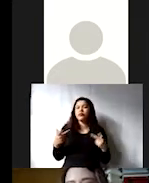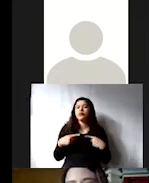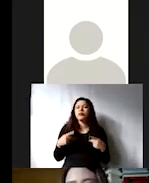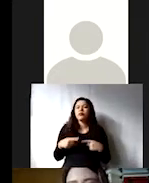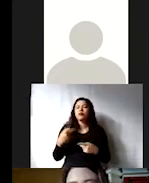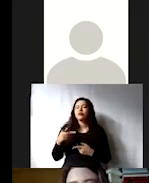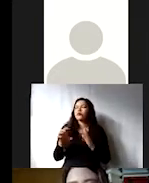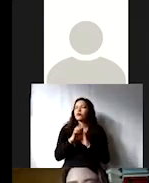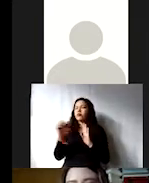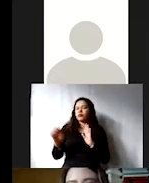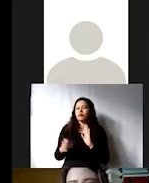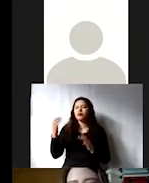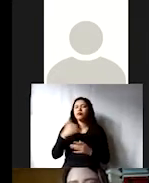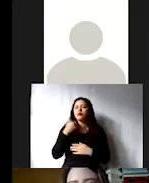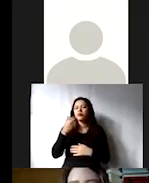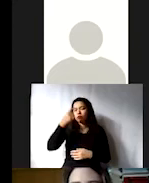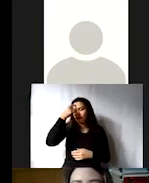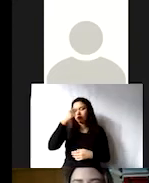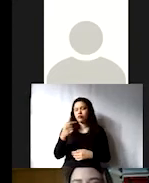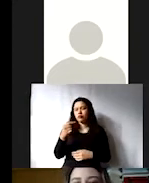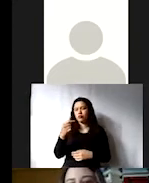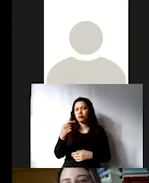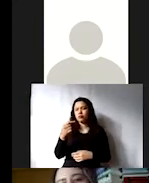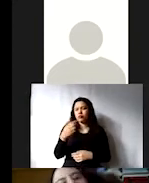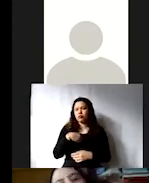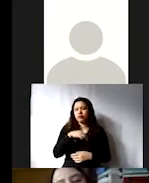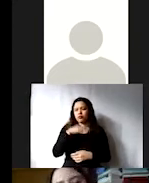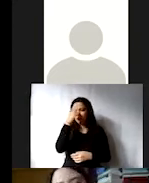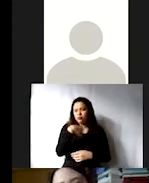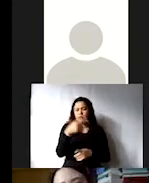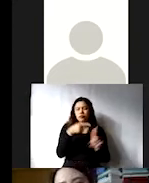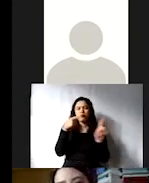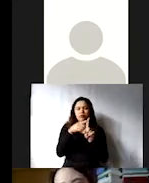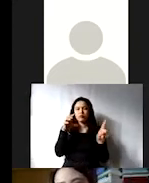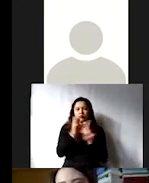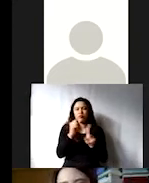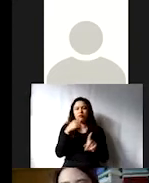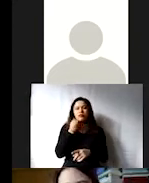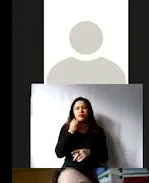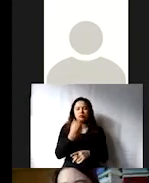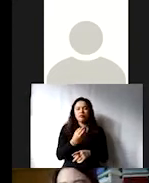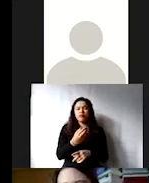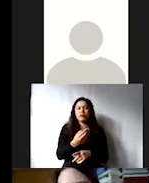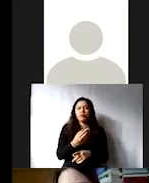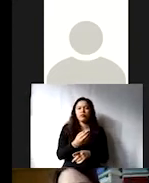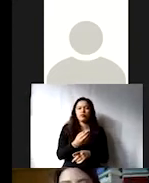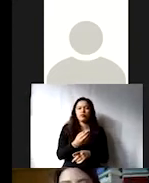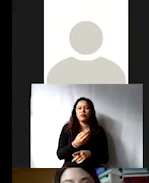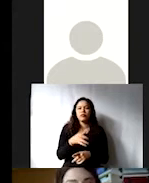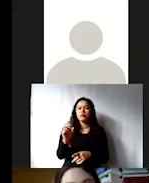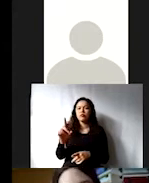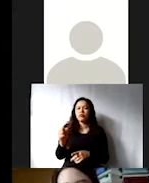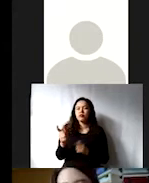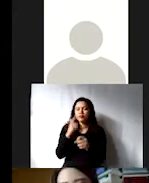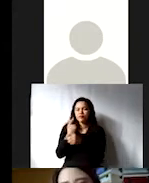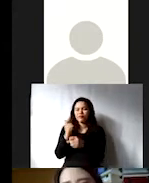quisiese poner un ejemplo a raíz de lo que hemos visto de las metas, cómo identifican un ODS o si